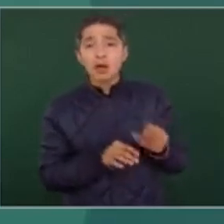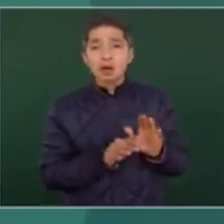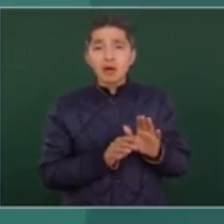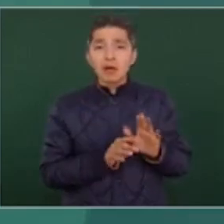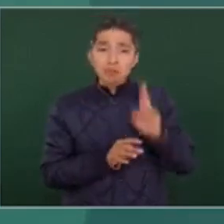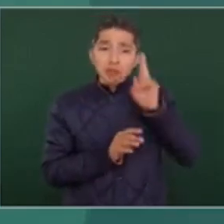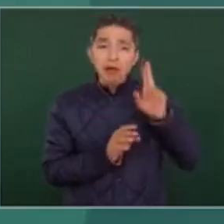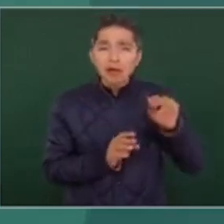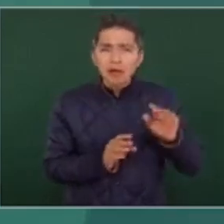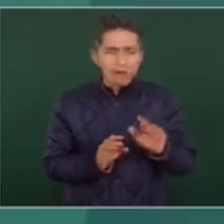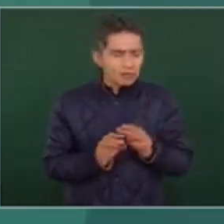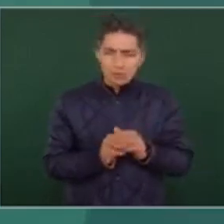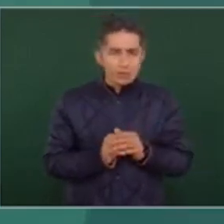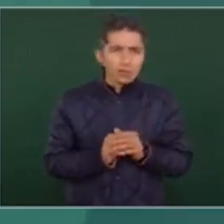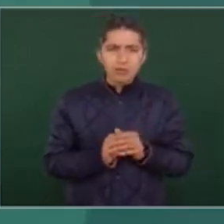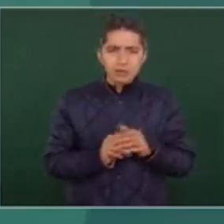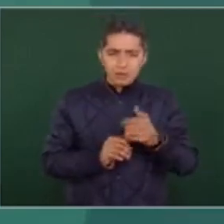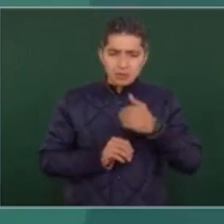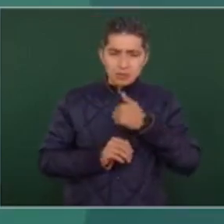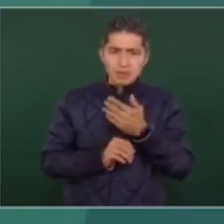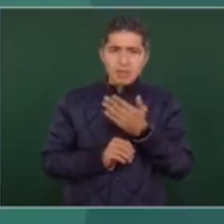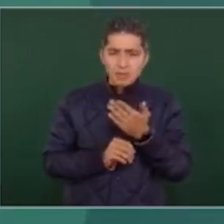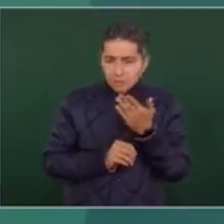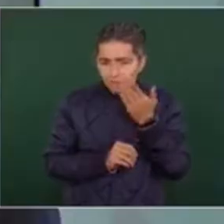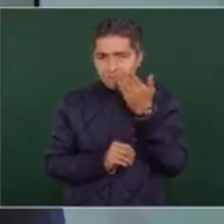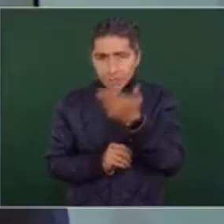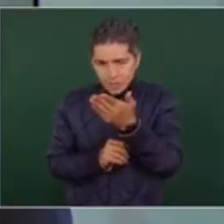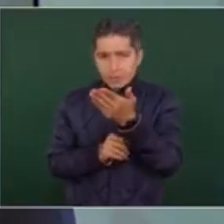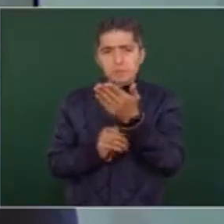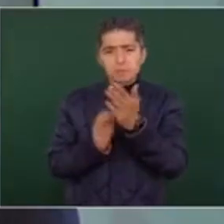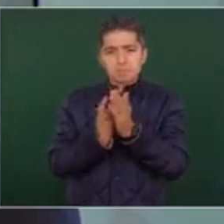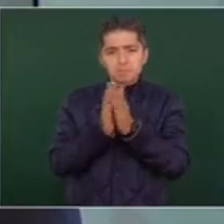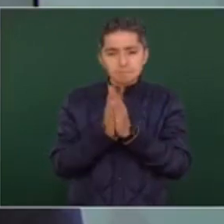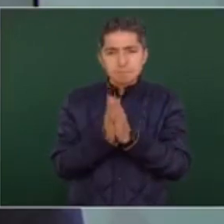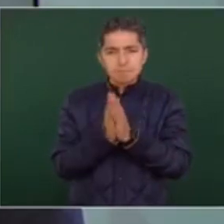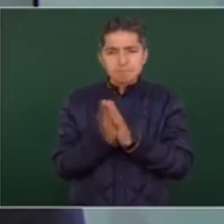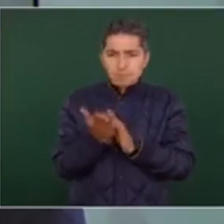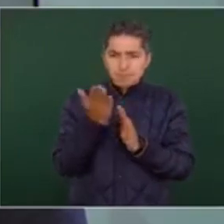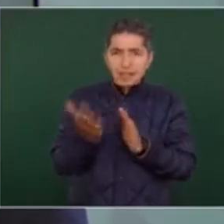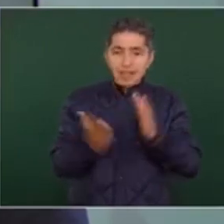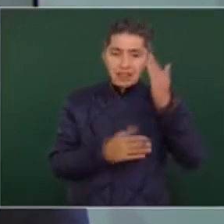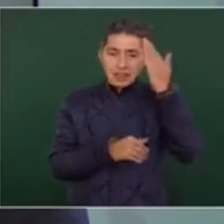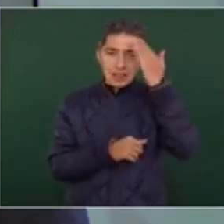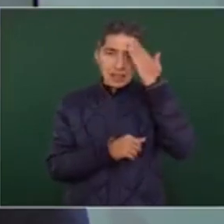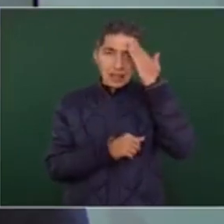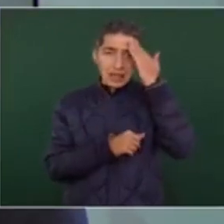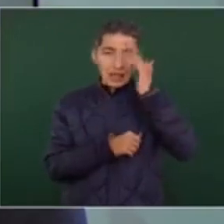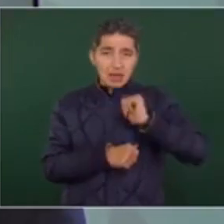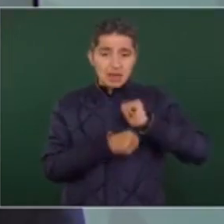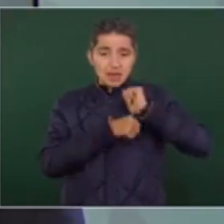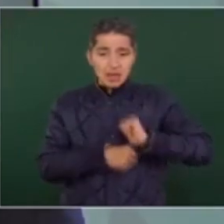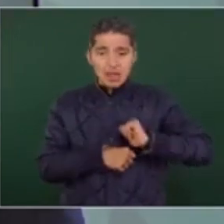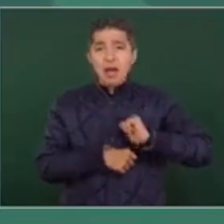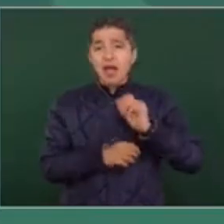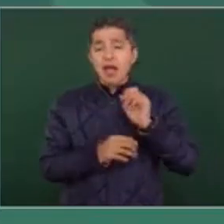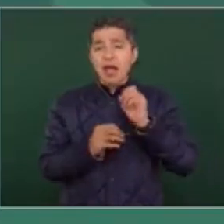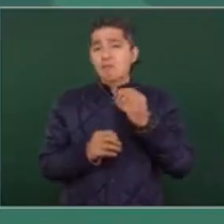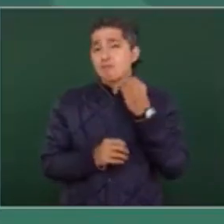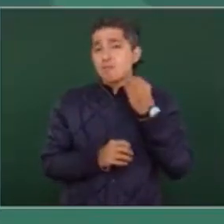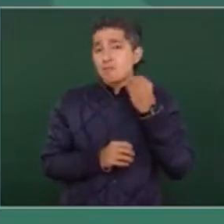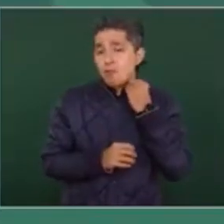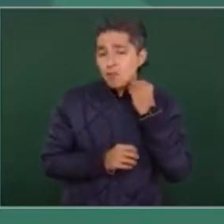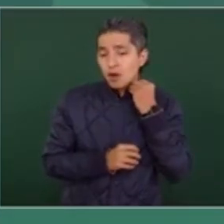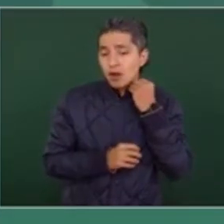El presidente de México, Andrés Manuel López Obrador, lamentó los hechos ocurridos en Chilpancingo, donde un estudiante de Ayotzinapa perdió la